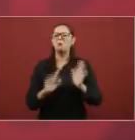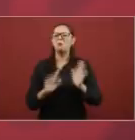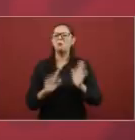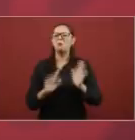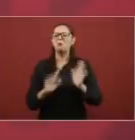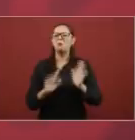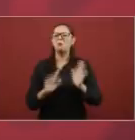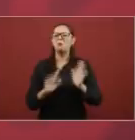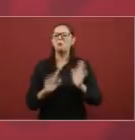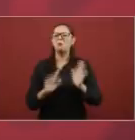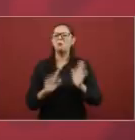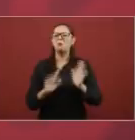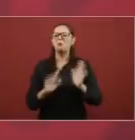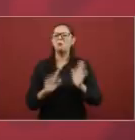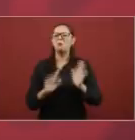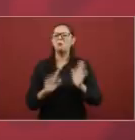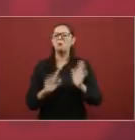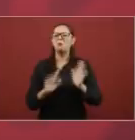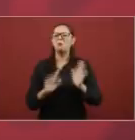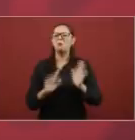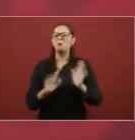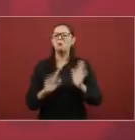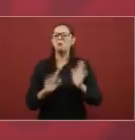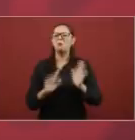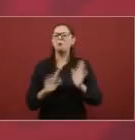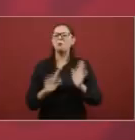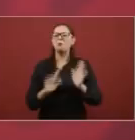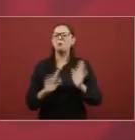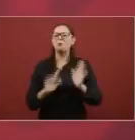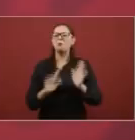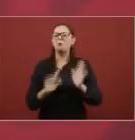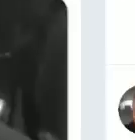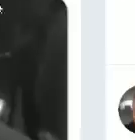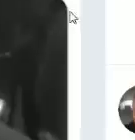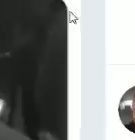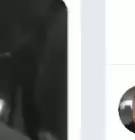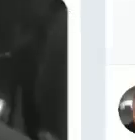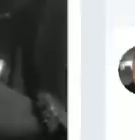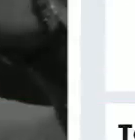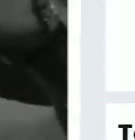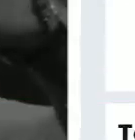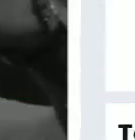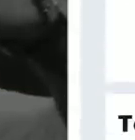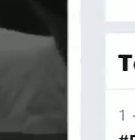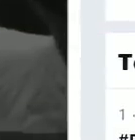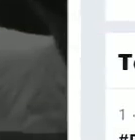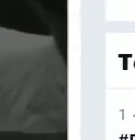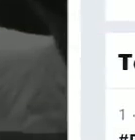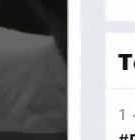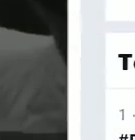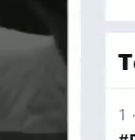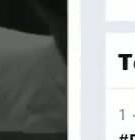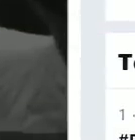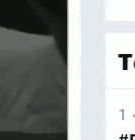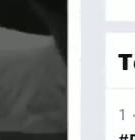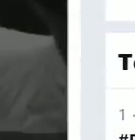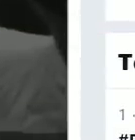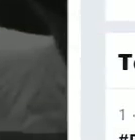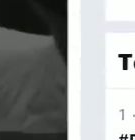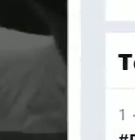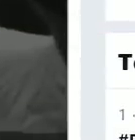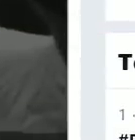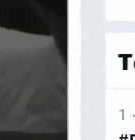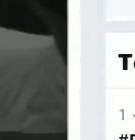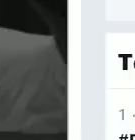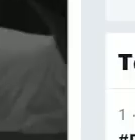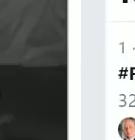nacional. Bueno, Pedro Ferriz, para también volverlo a rezar, ¿quién es? Es una especie de Cayo de Hacha. Incluso se tomó una foto con